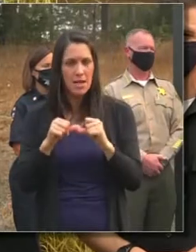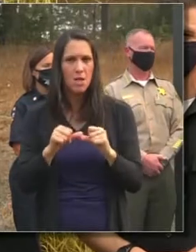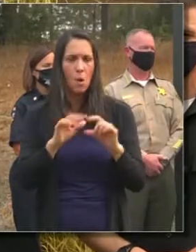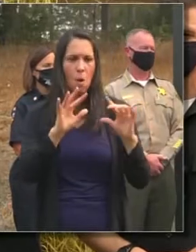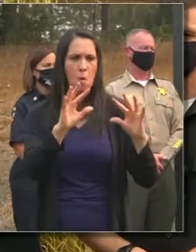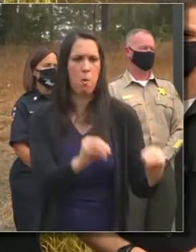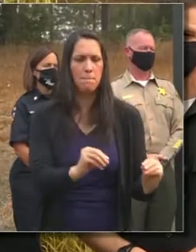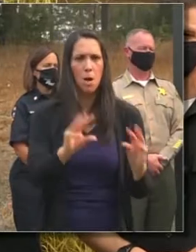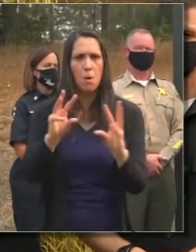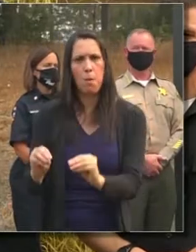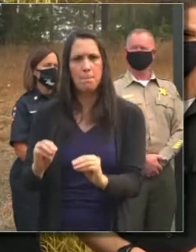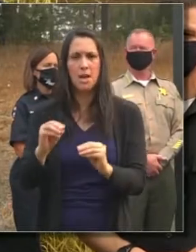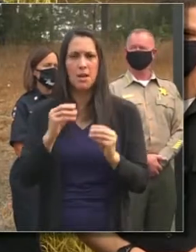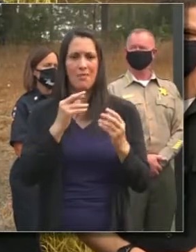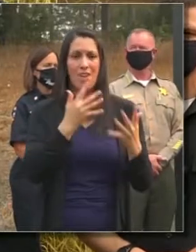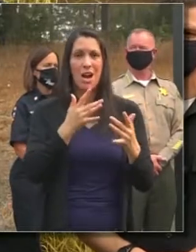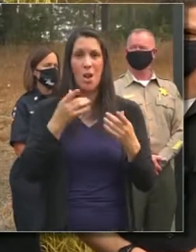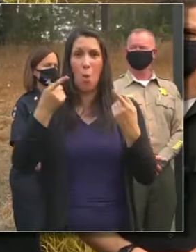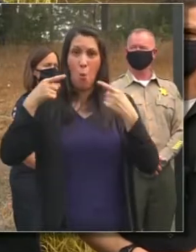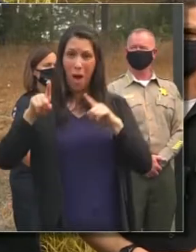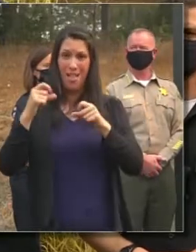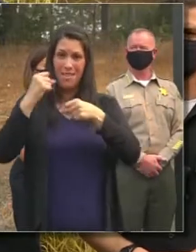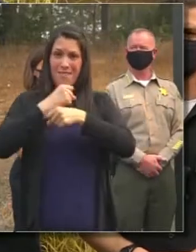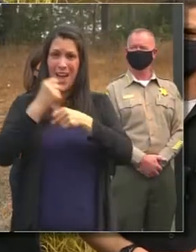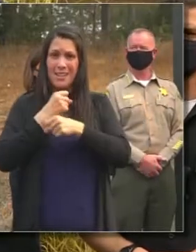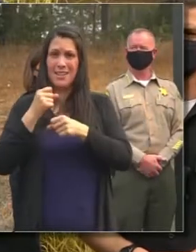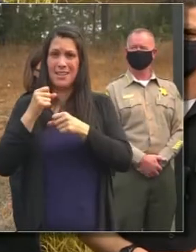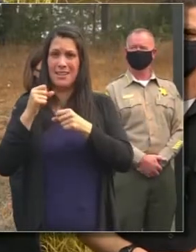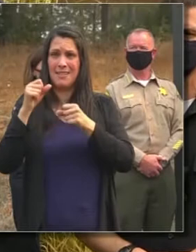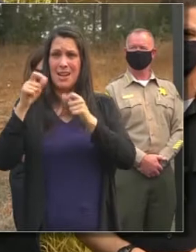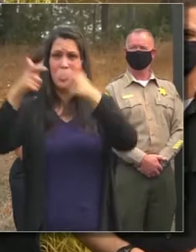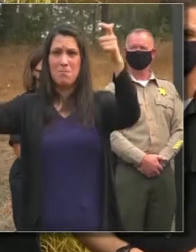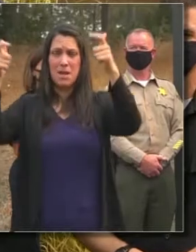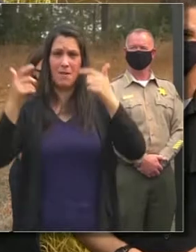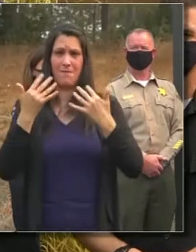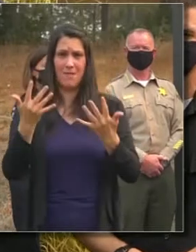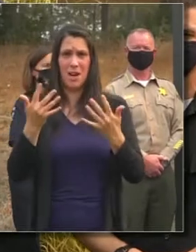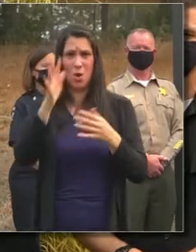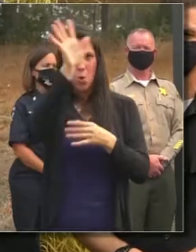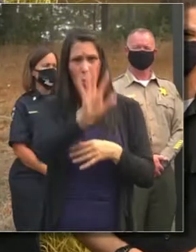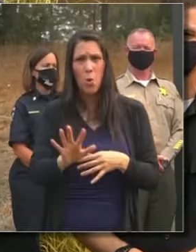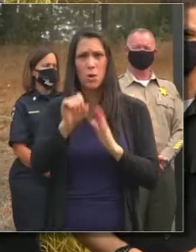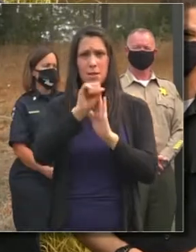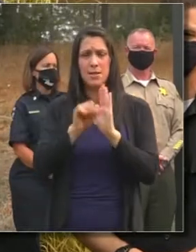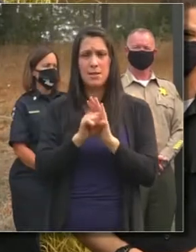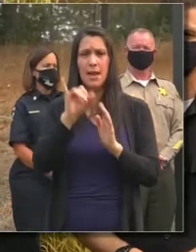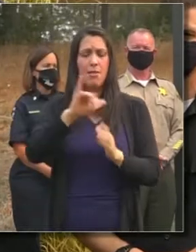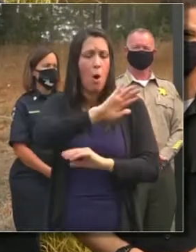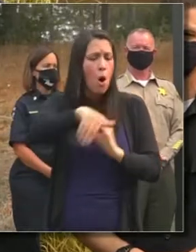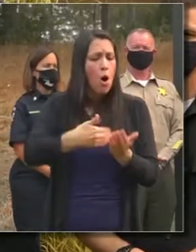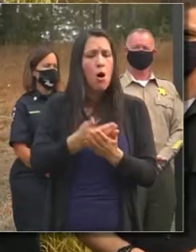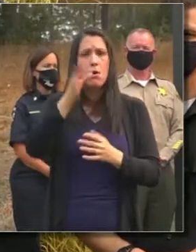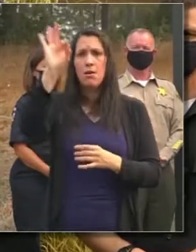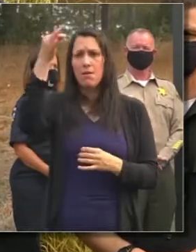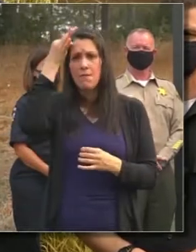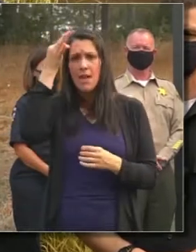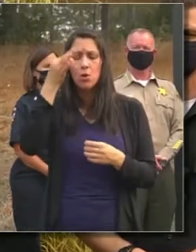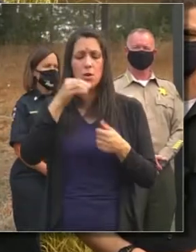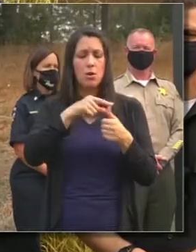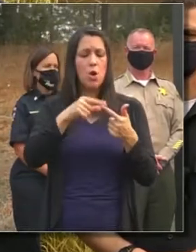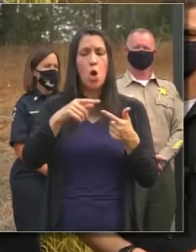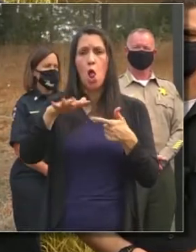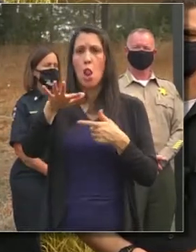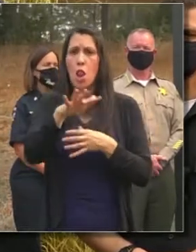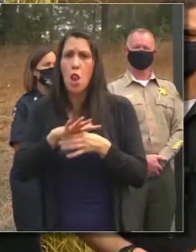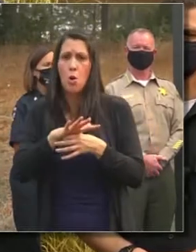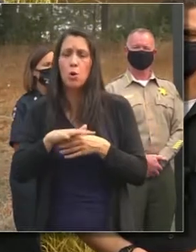apagando incendios al seguir luchando contra este incendio a través del estado eso es todo el personal